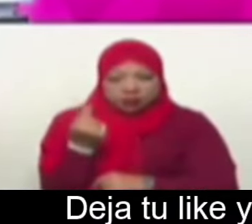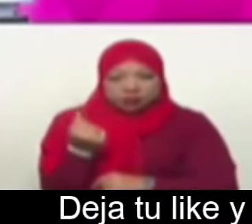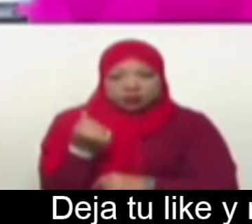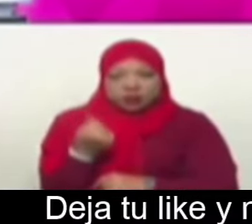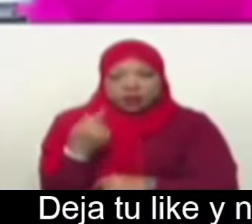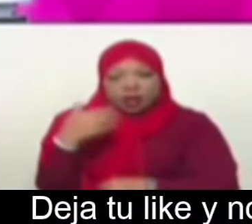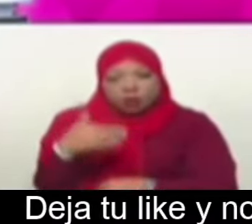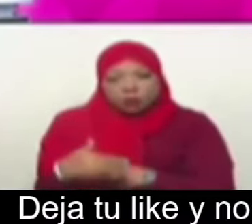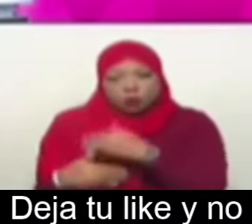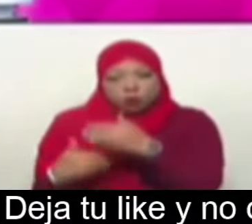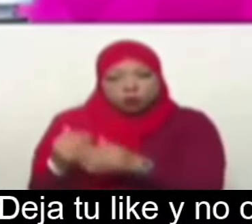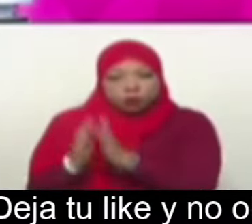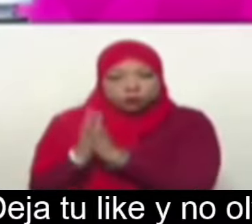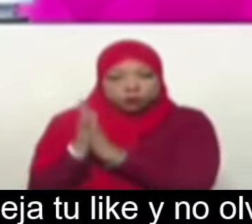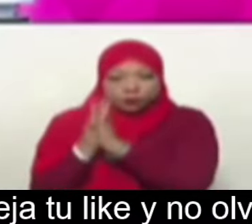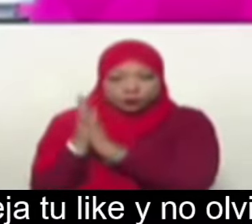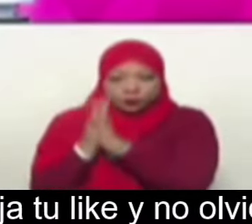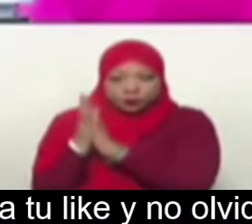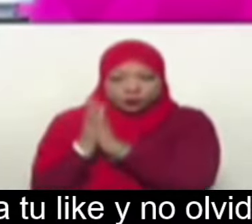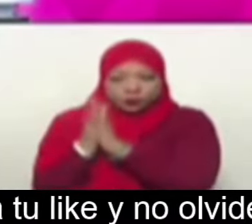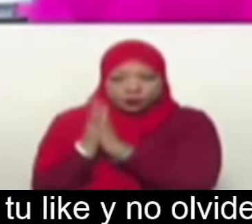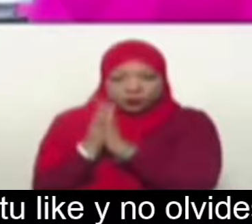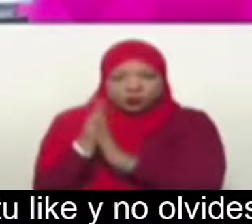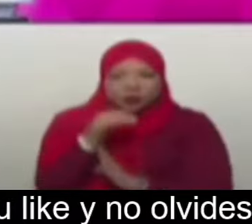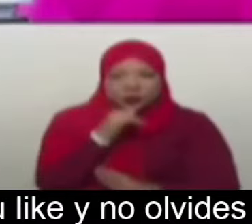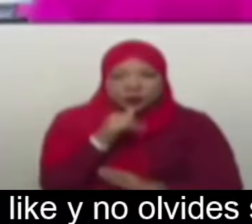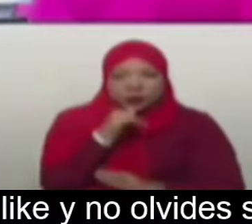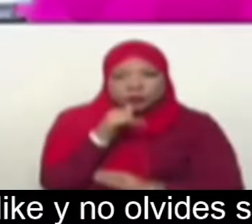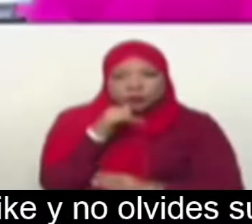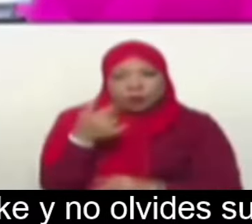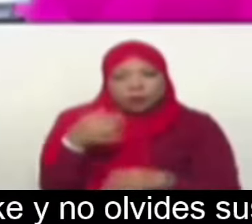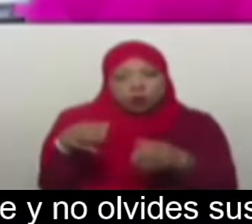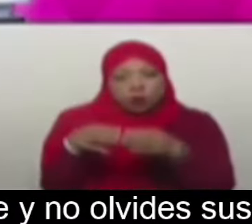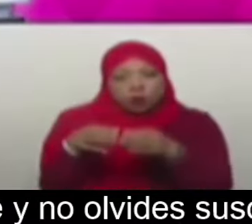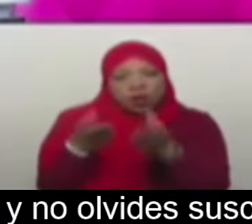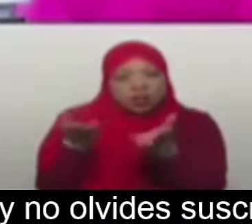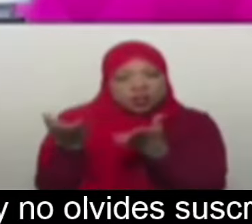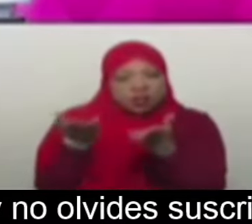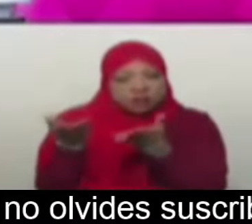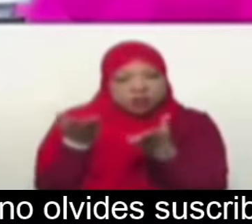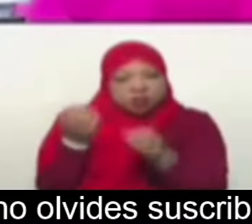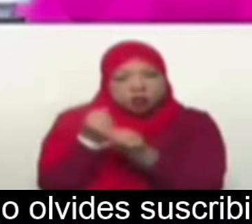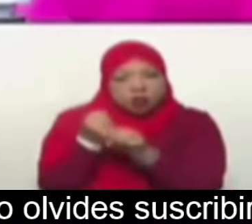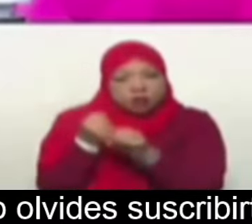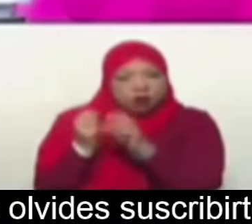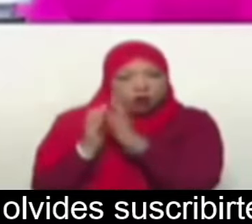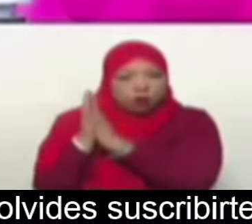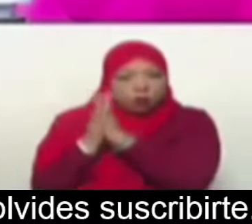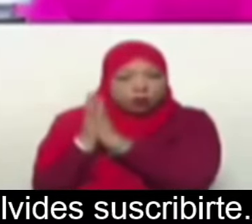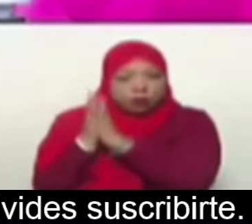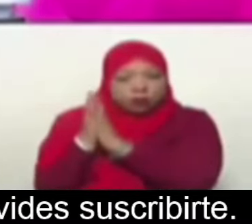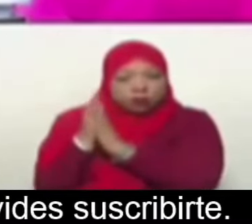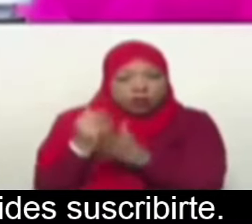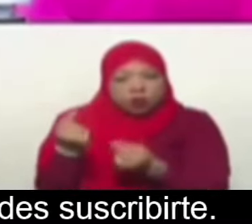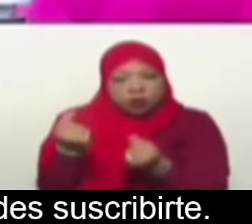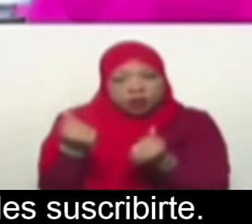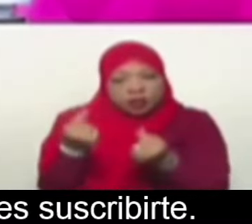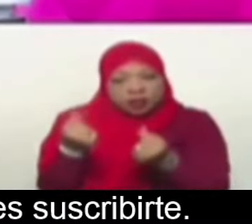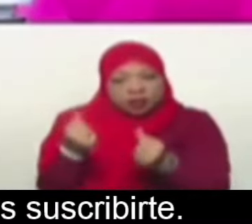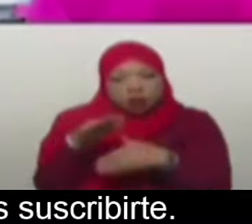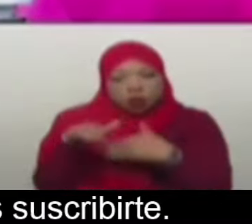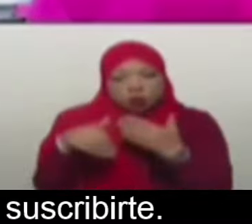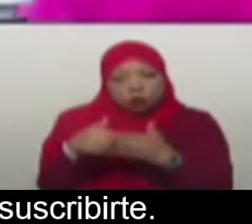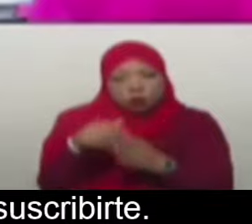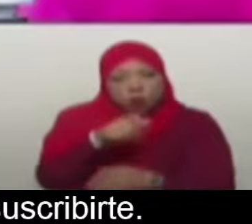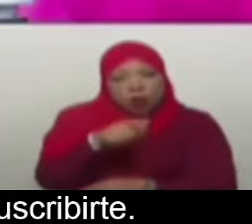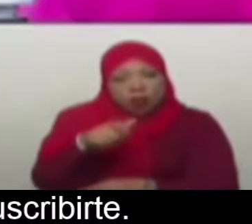autosustentable, que produzca los bienes, los servicios, la riqueza de nuestro pueblo.